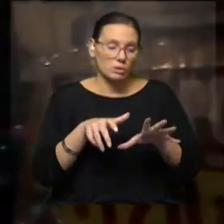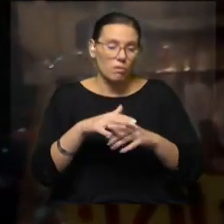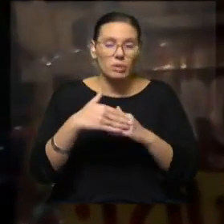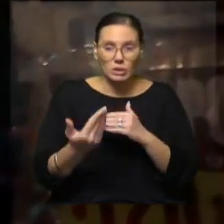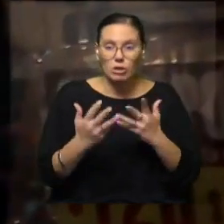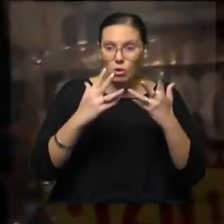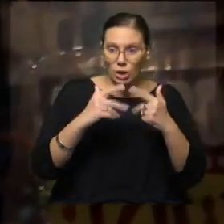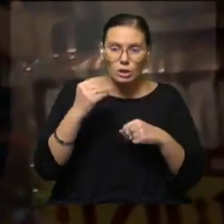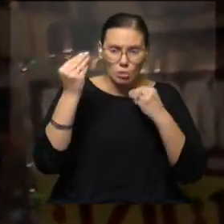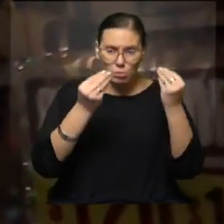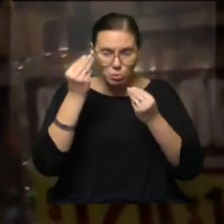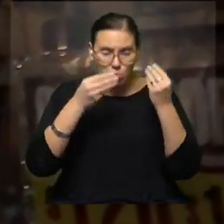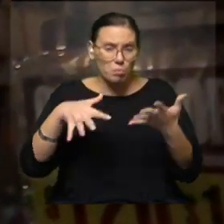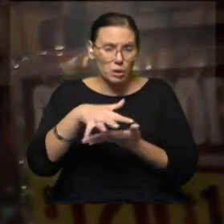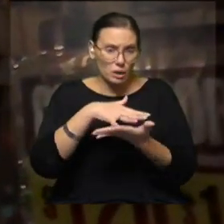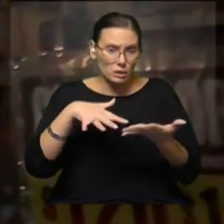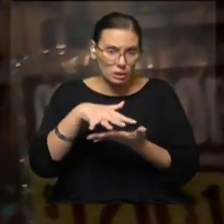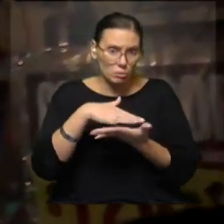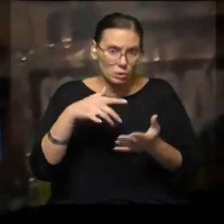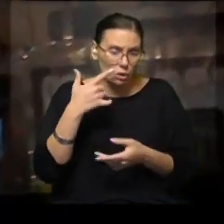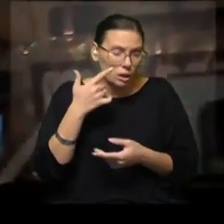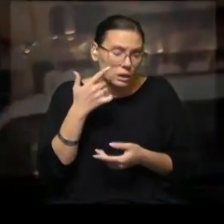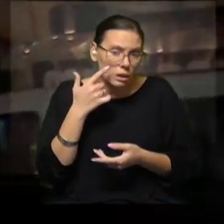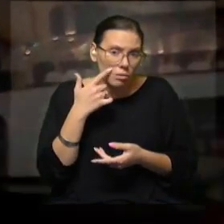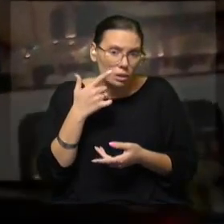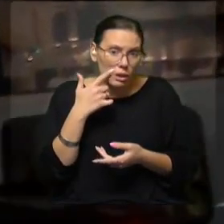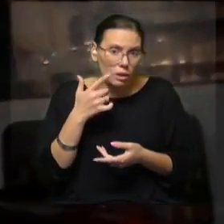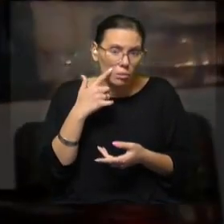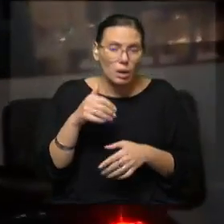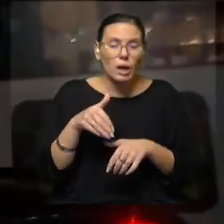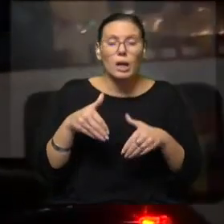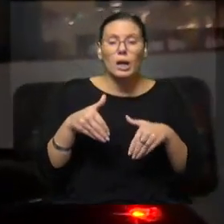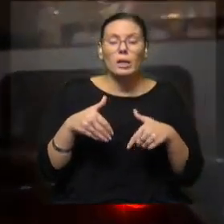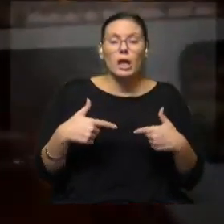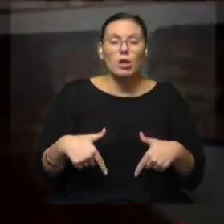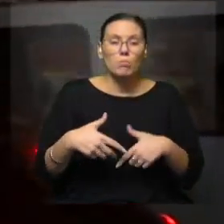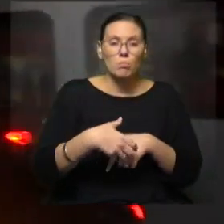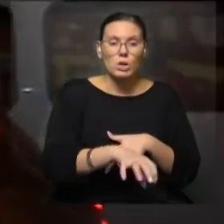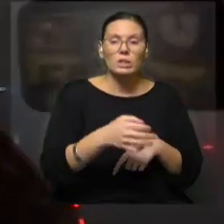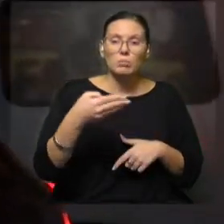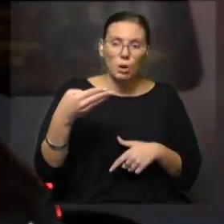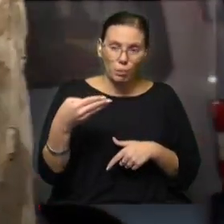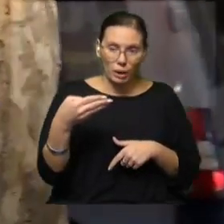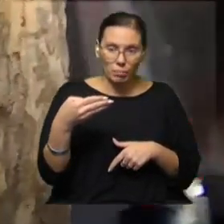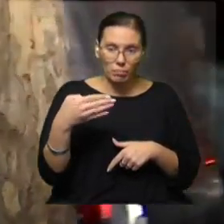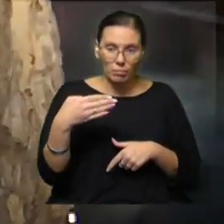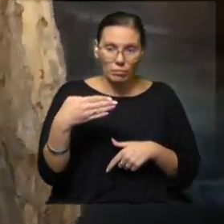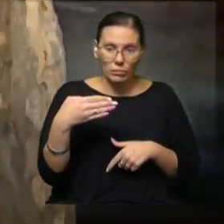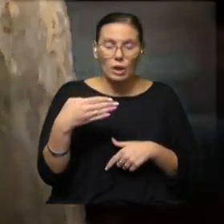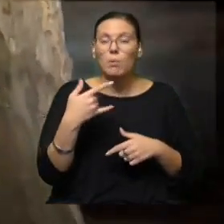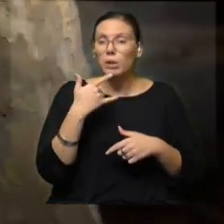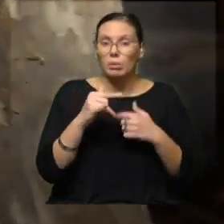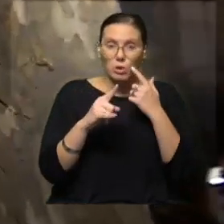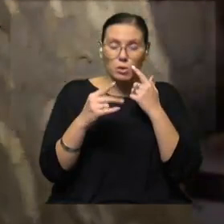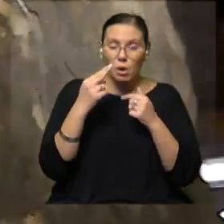preocupados por la realidad que se vive en el municipio B, digo, por ejemplo, que no es